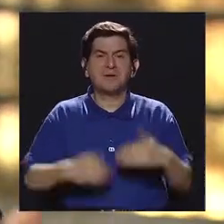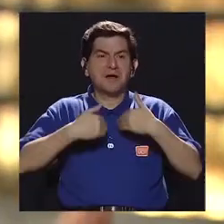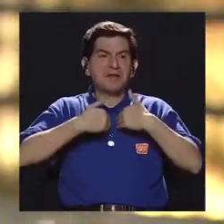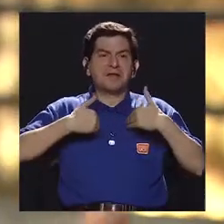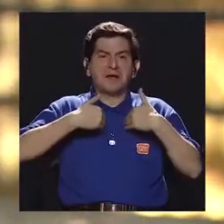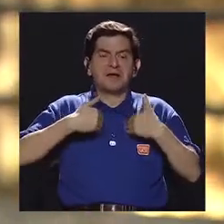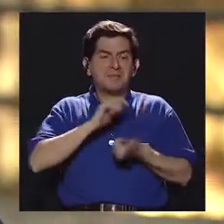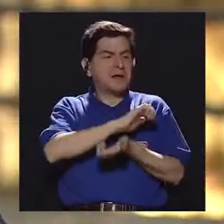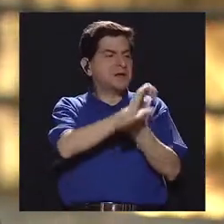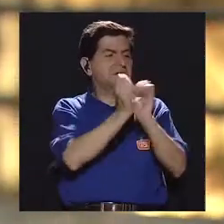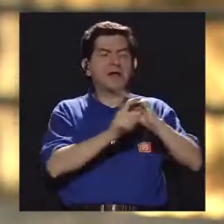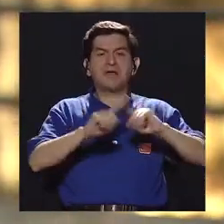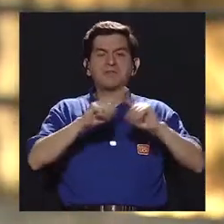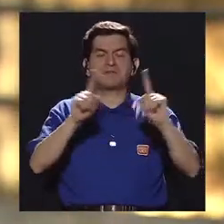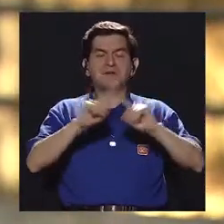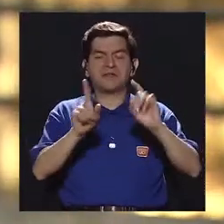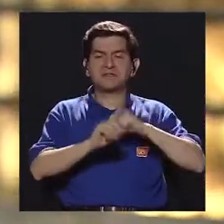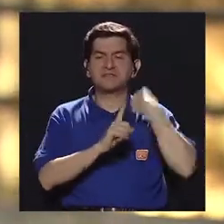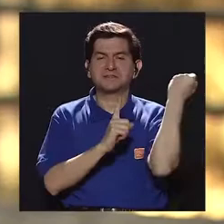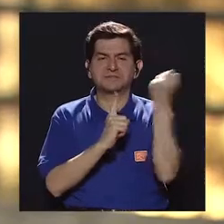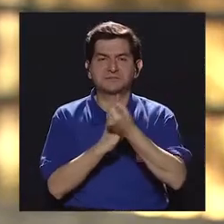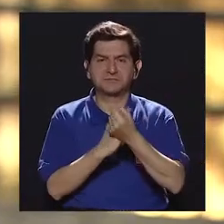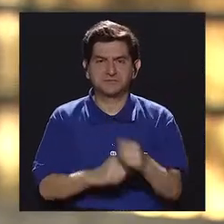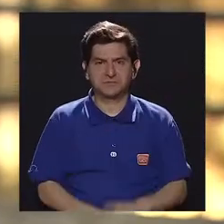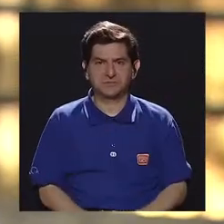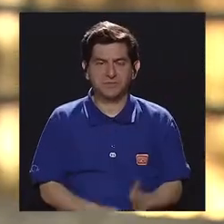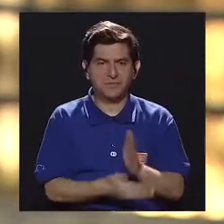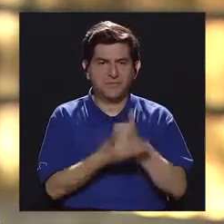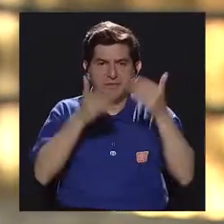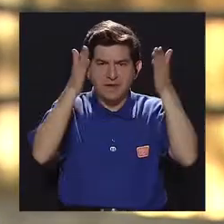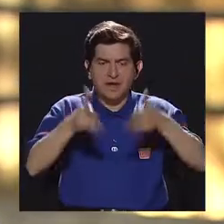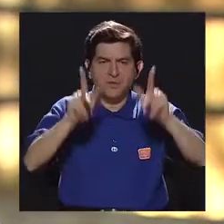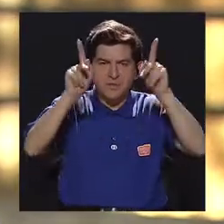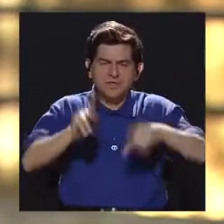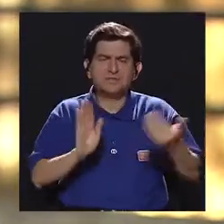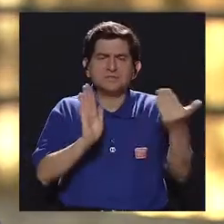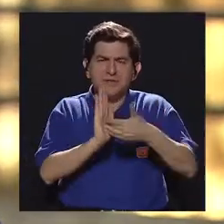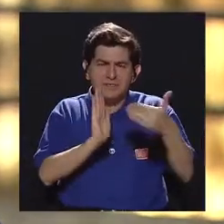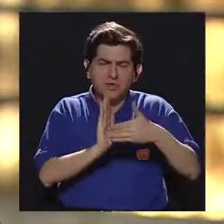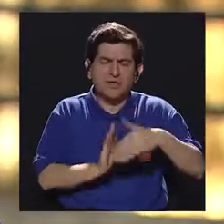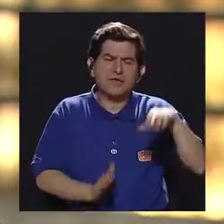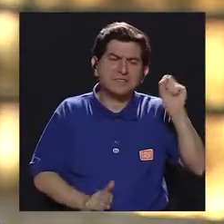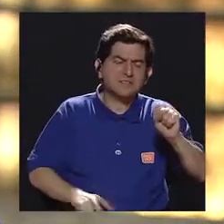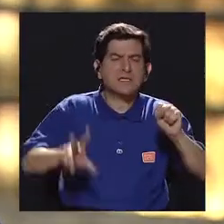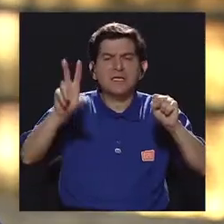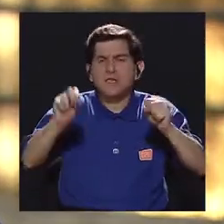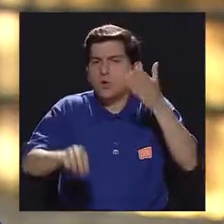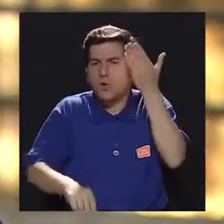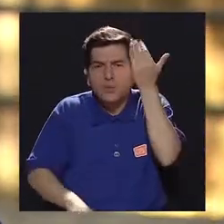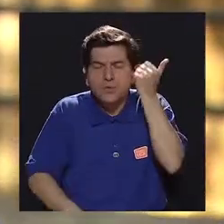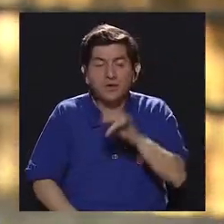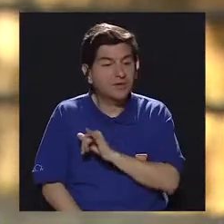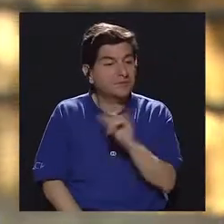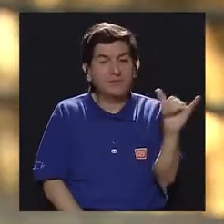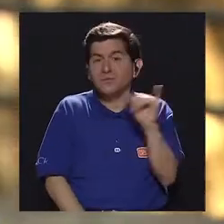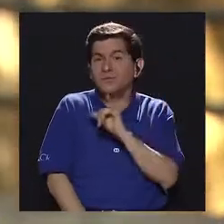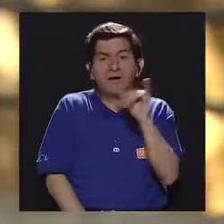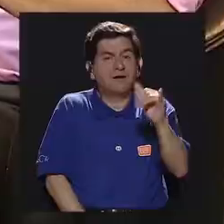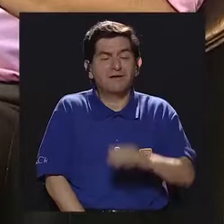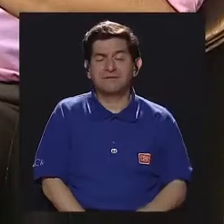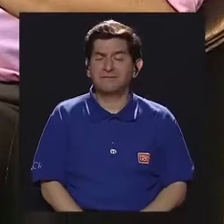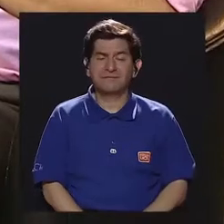animales se dice que se han adaptado a otra serie de cambios, ¿verdad? Ahora, ¿por qué a algunas personas les molestan y a otras no? Básicamente es lo